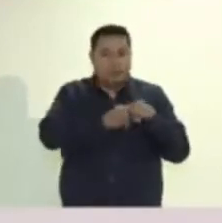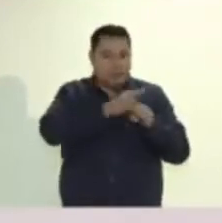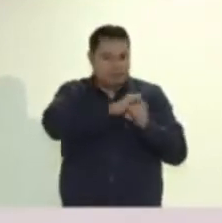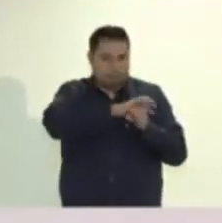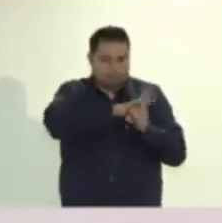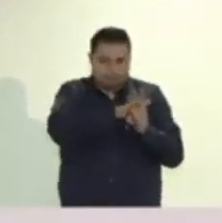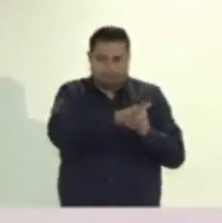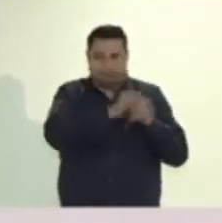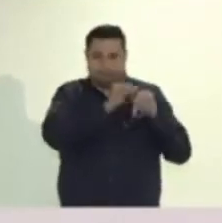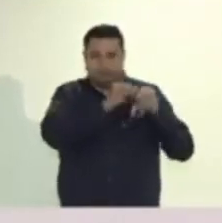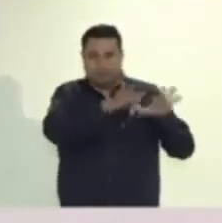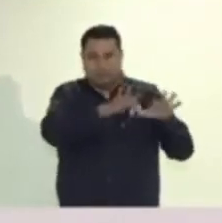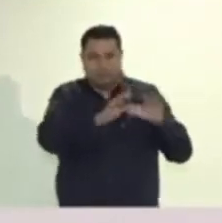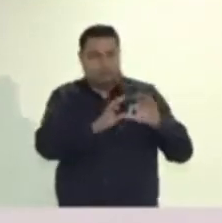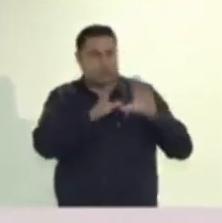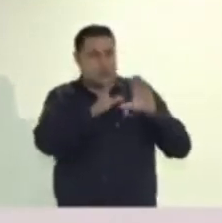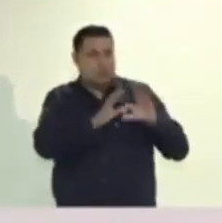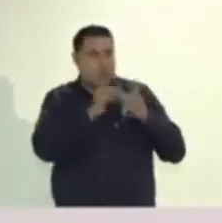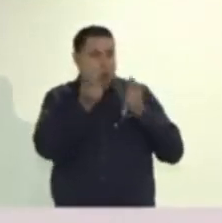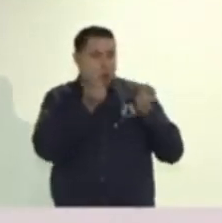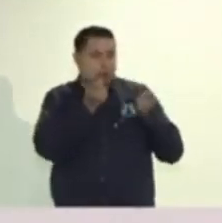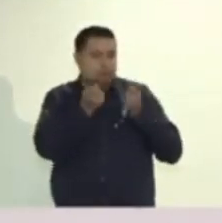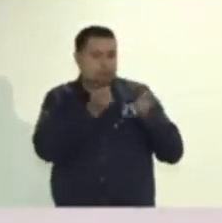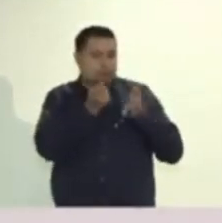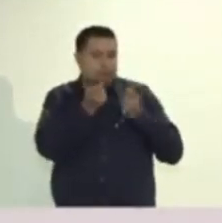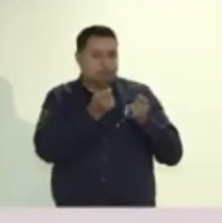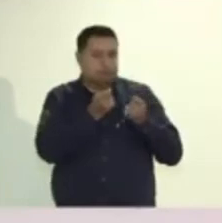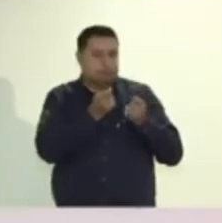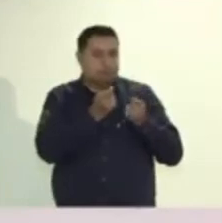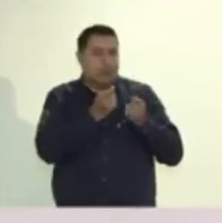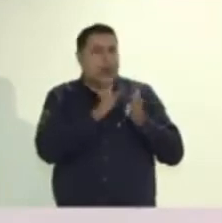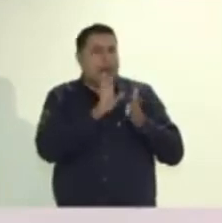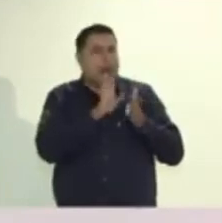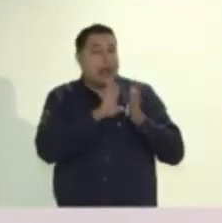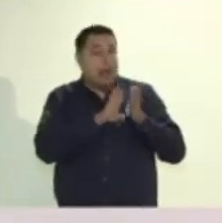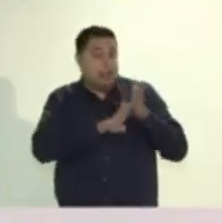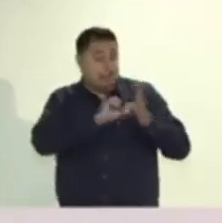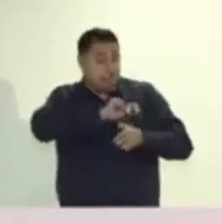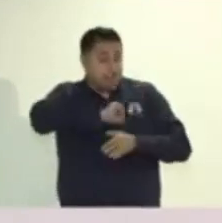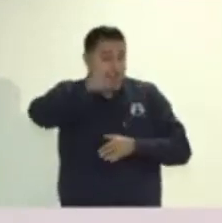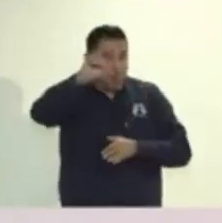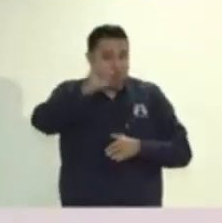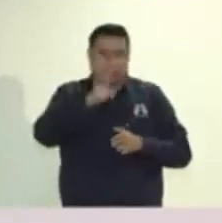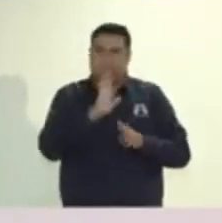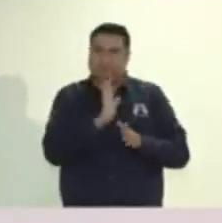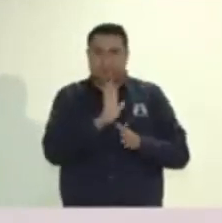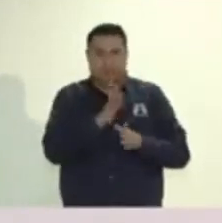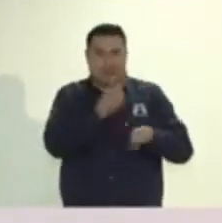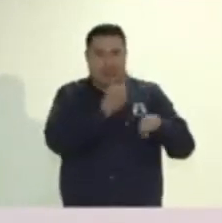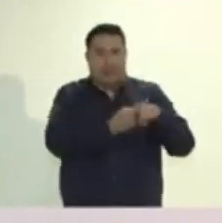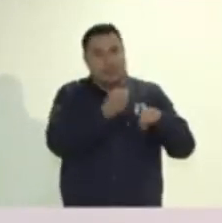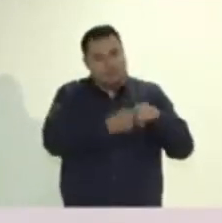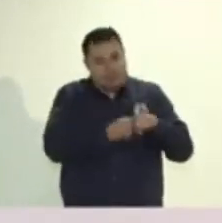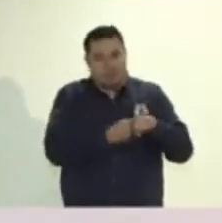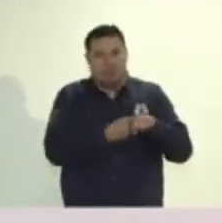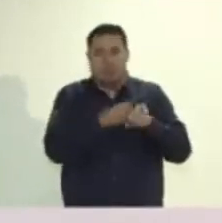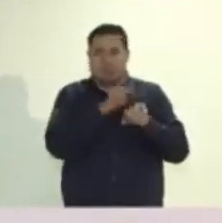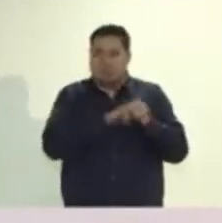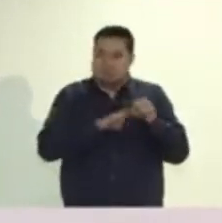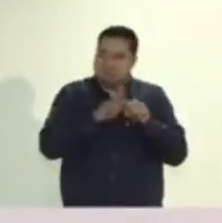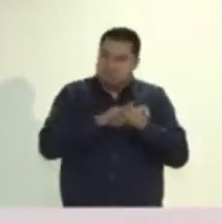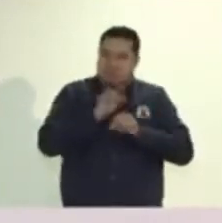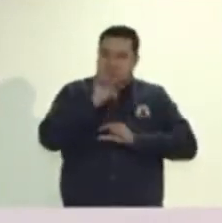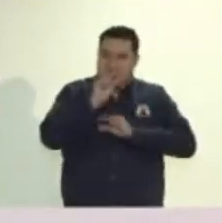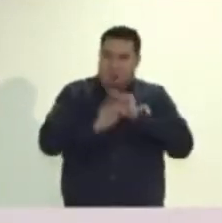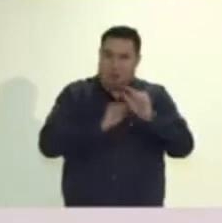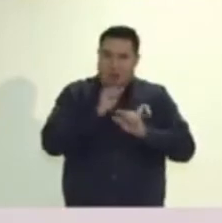estado haciendo, con un incremento de casos manejable, con un número de casos manejable, con